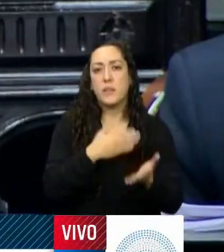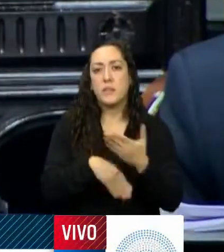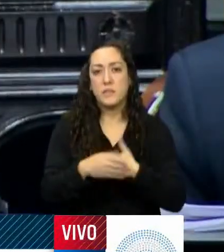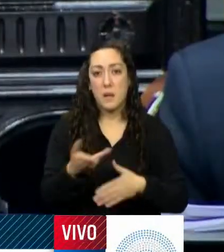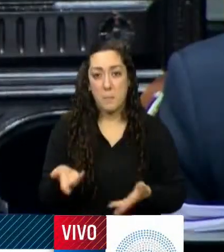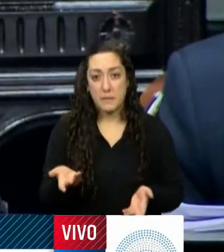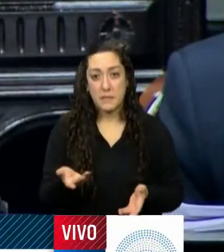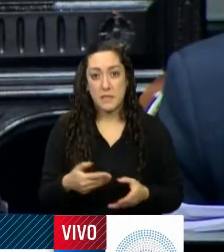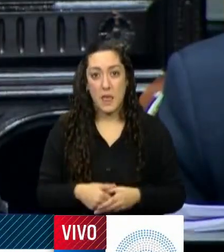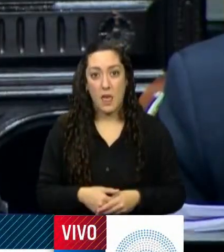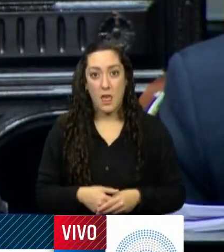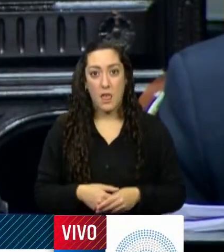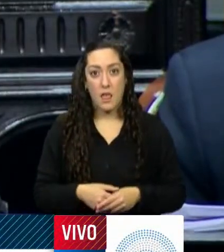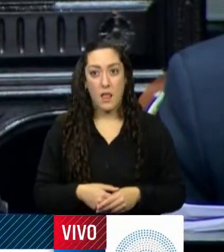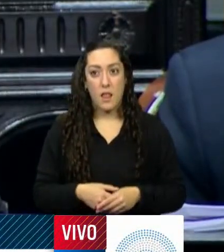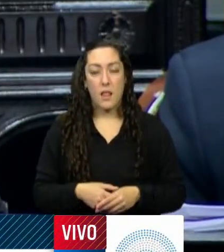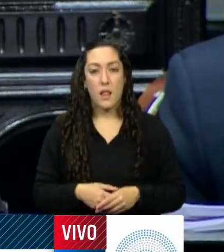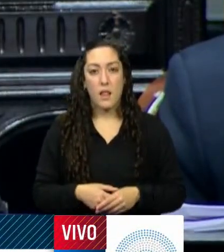más